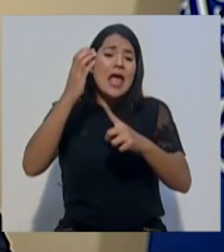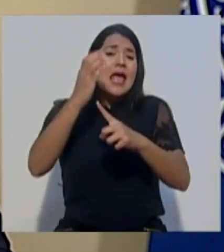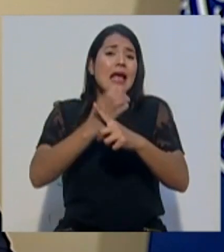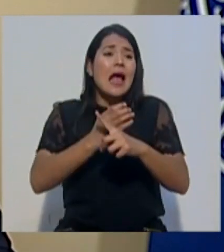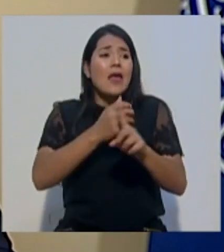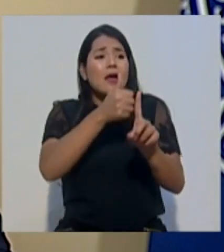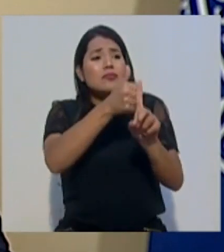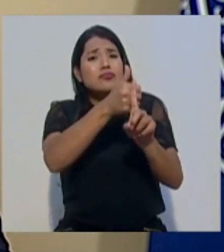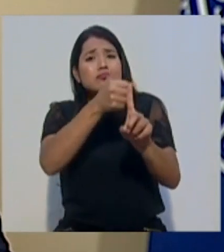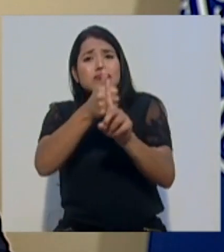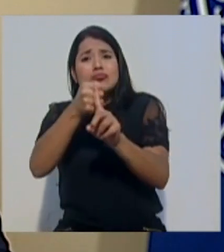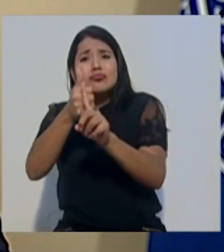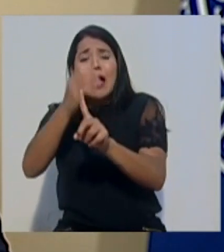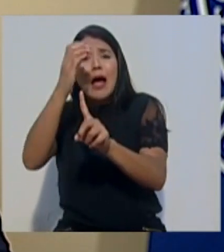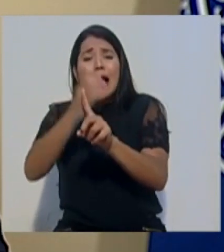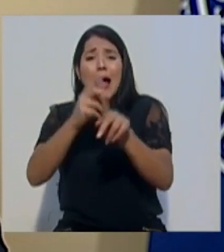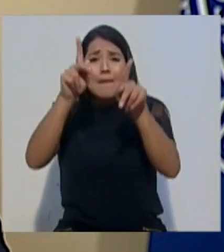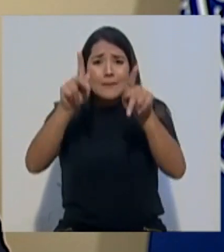familia